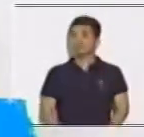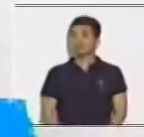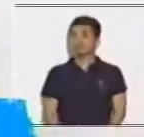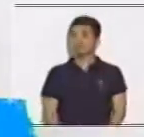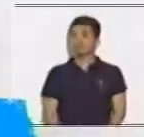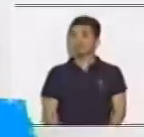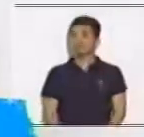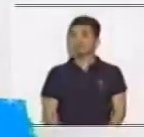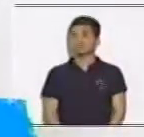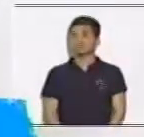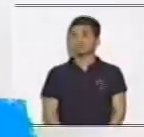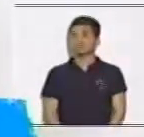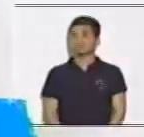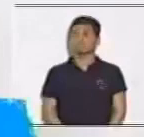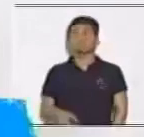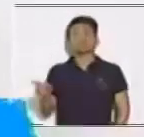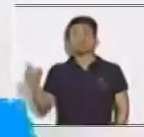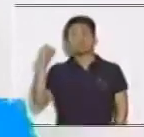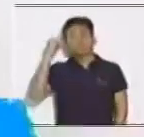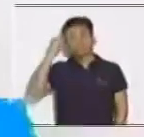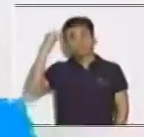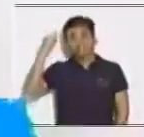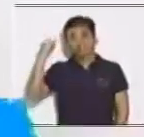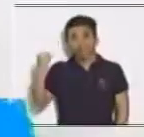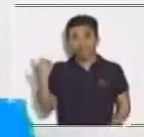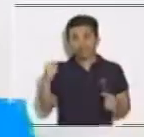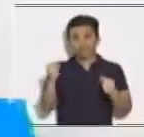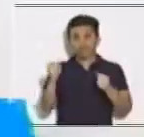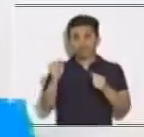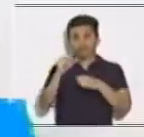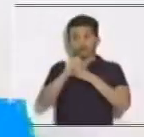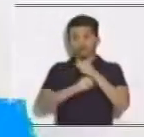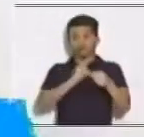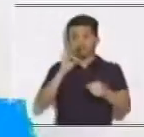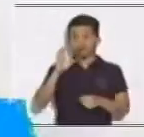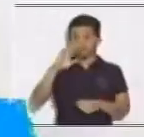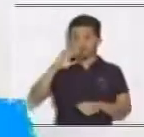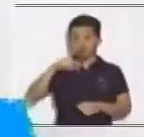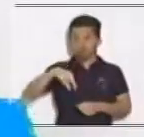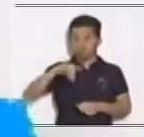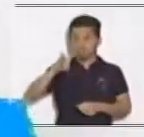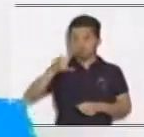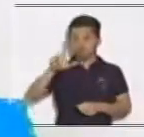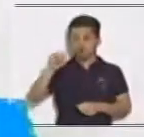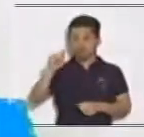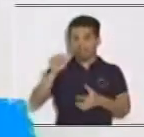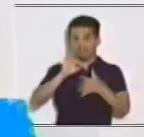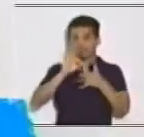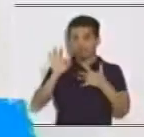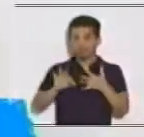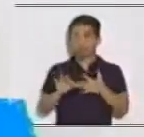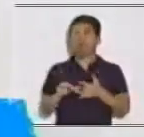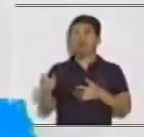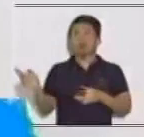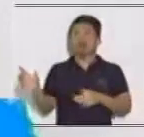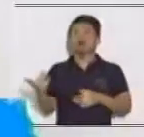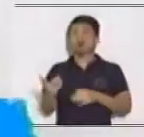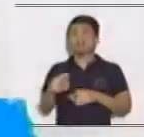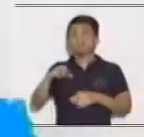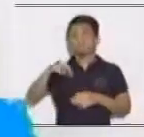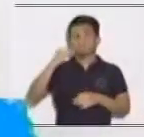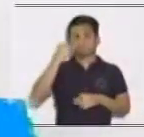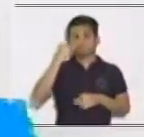Eso lo descubrió Pitágoras hace muchos años. Por eso ustedes ya